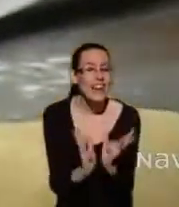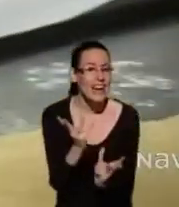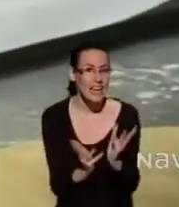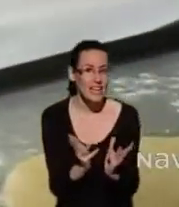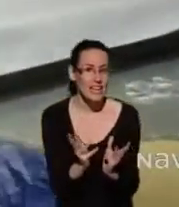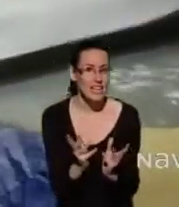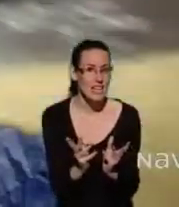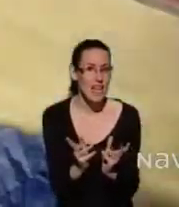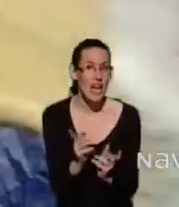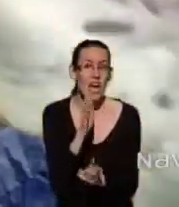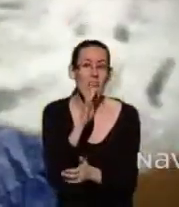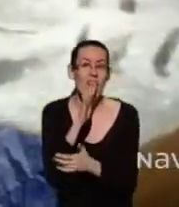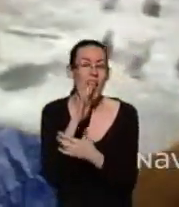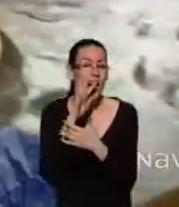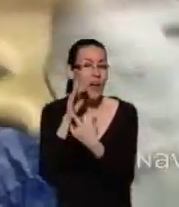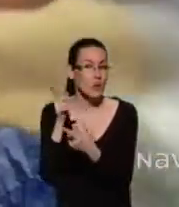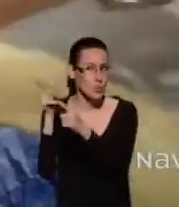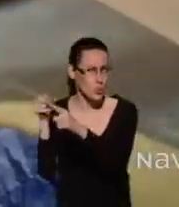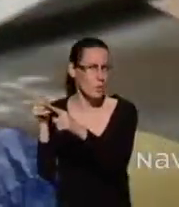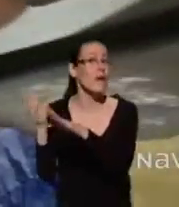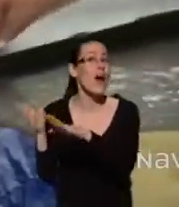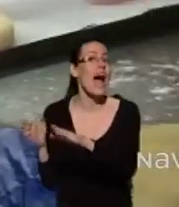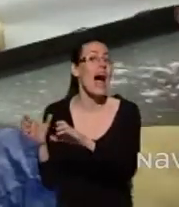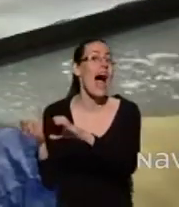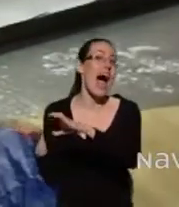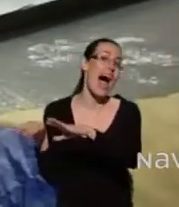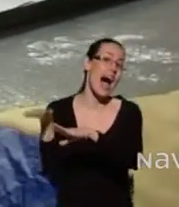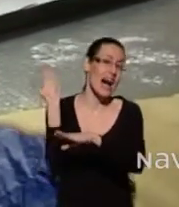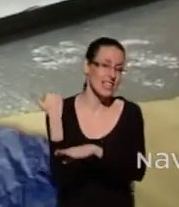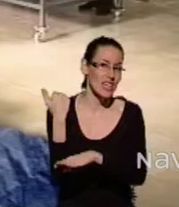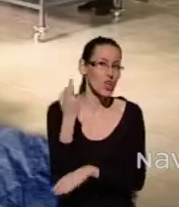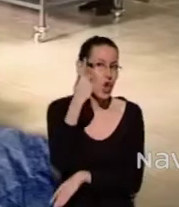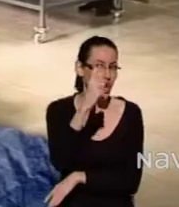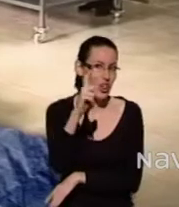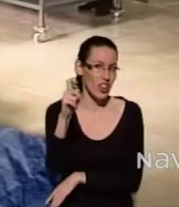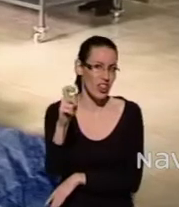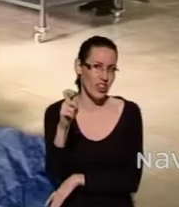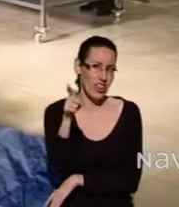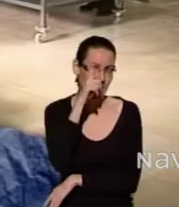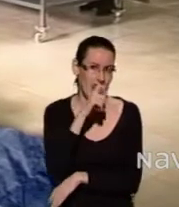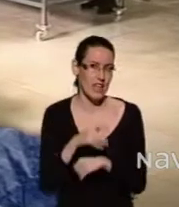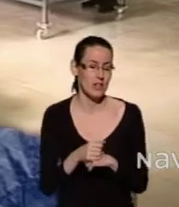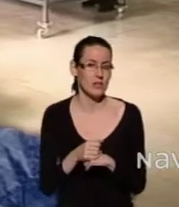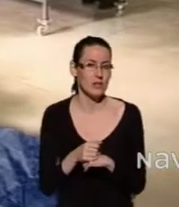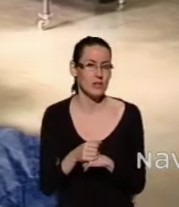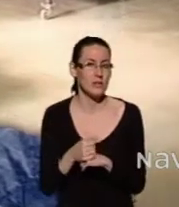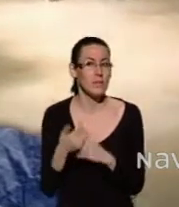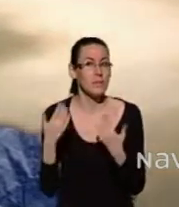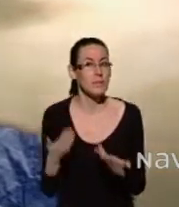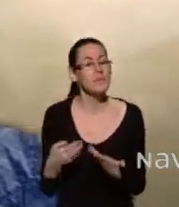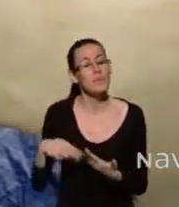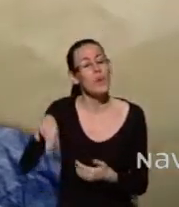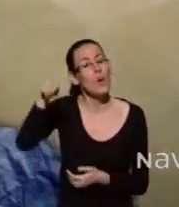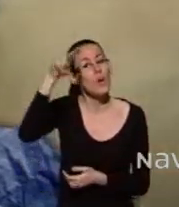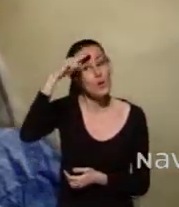El profesor que tuvimos el hermano y yo pues fue mi suegro, no solamente en lo profesional, sino en lo humano, que